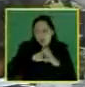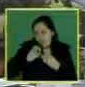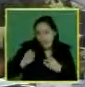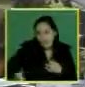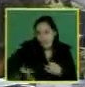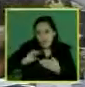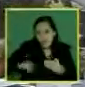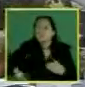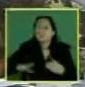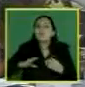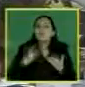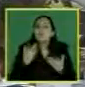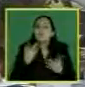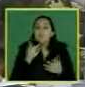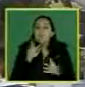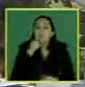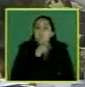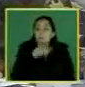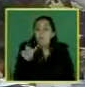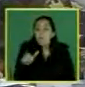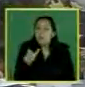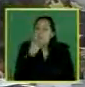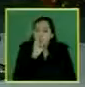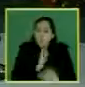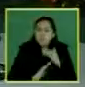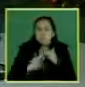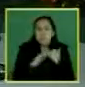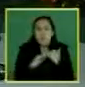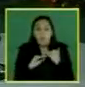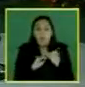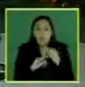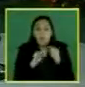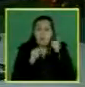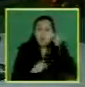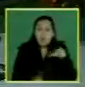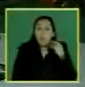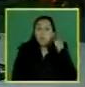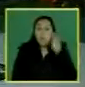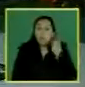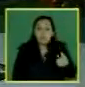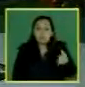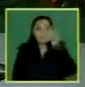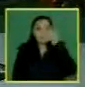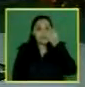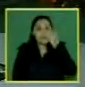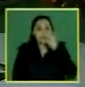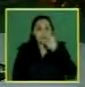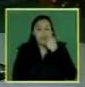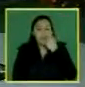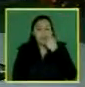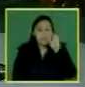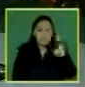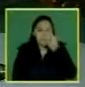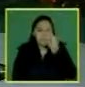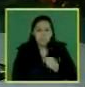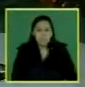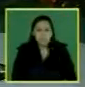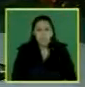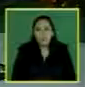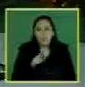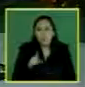implicaba una opción por los más débiles y todo. Entonces ella me decía, esto es una cosa impresionante. Eso es